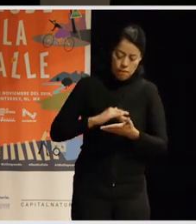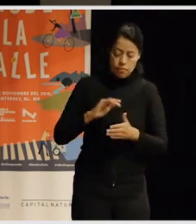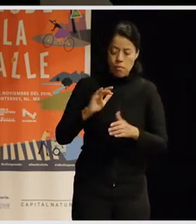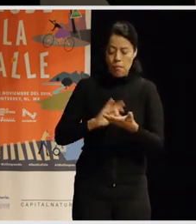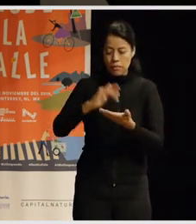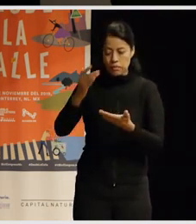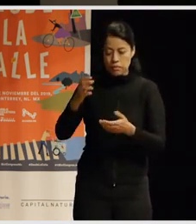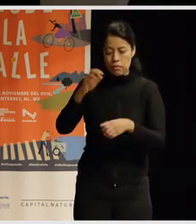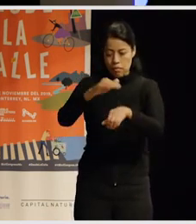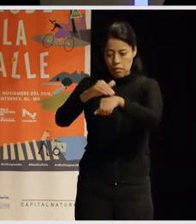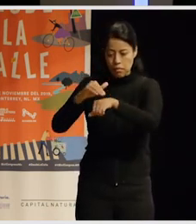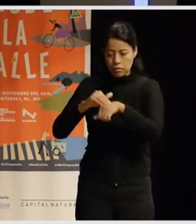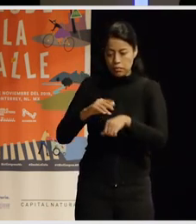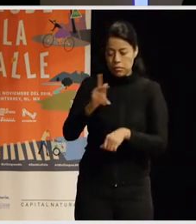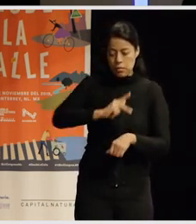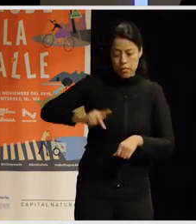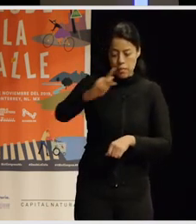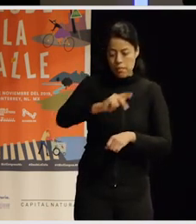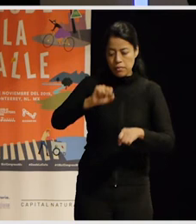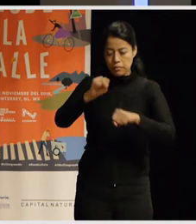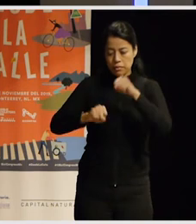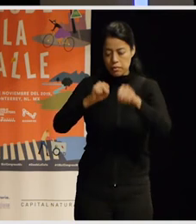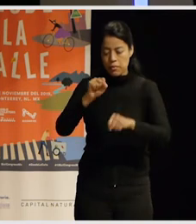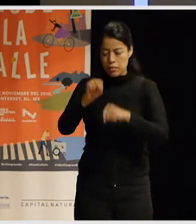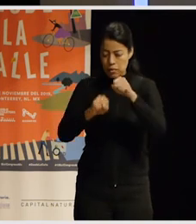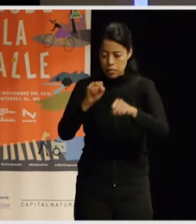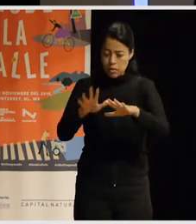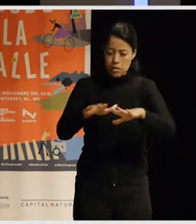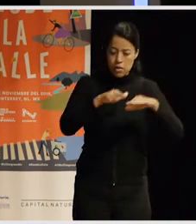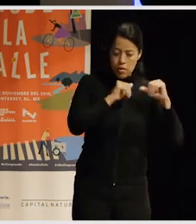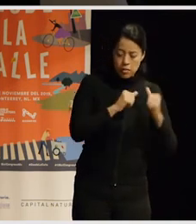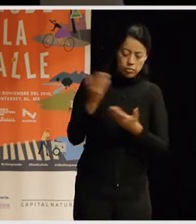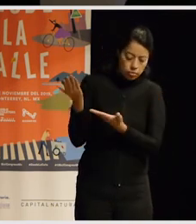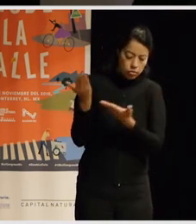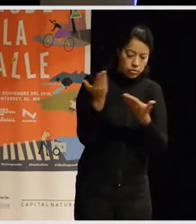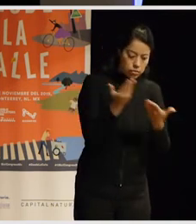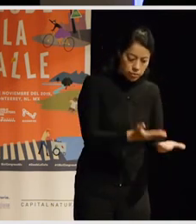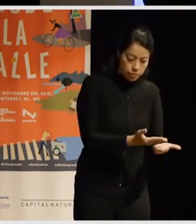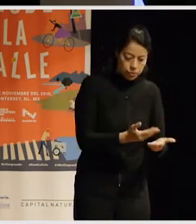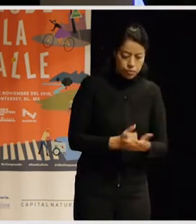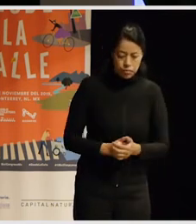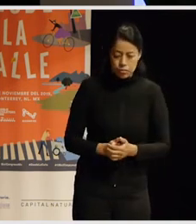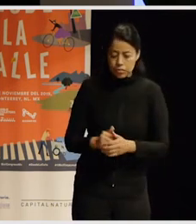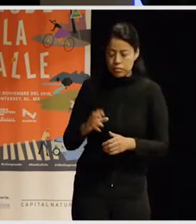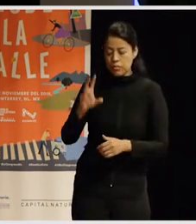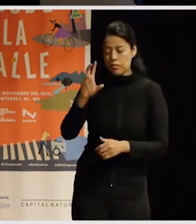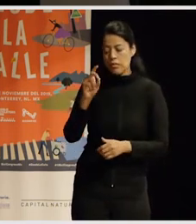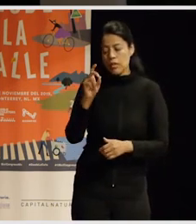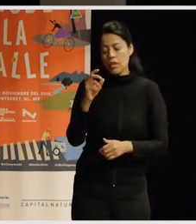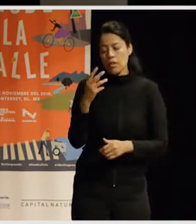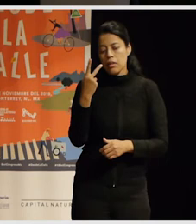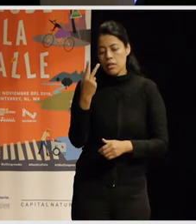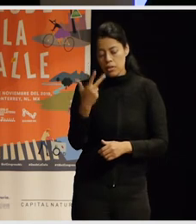convocatoria que se hizo a través del pueblo bicicletero del vice congreso llegaron tuvimos una convocatoria de 38